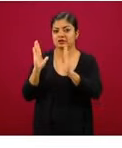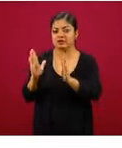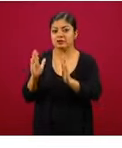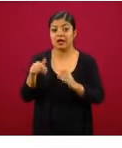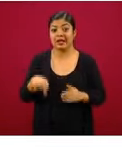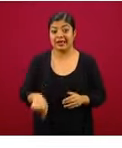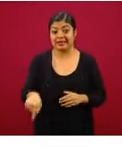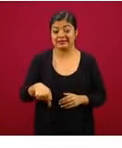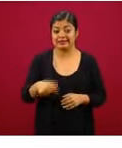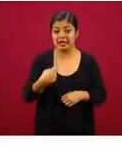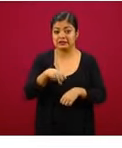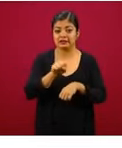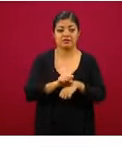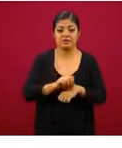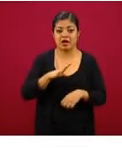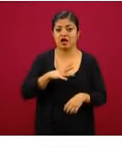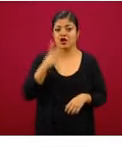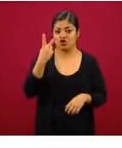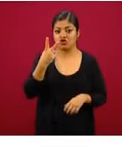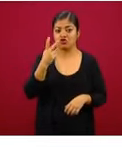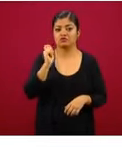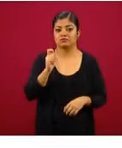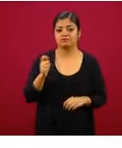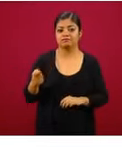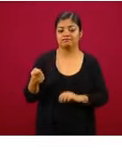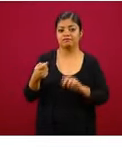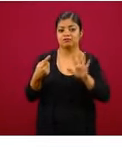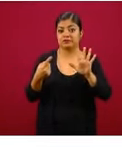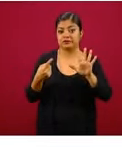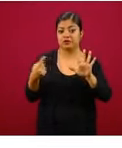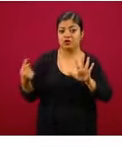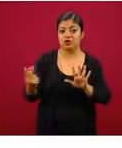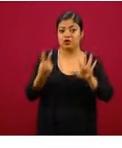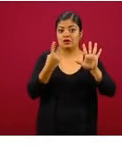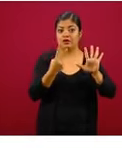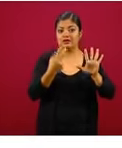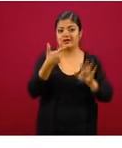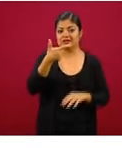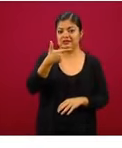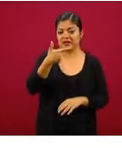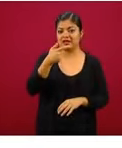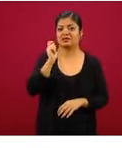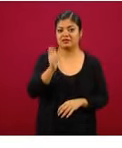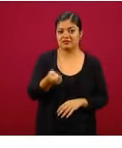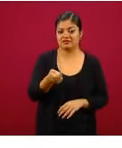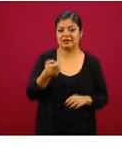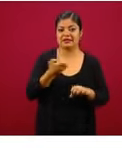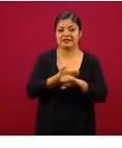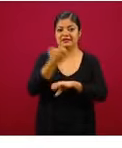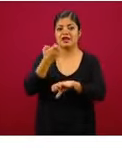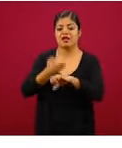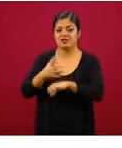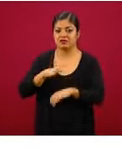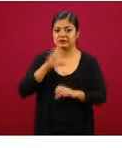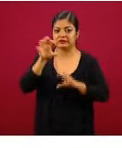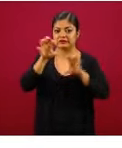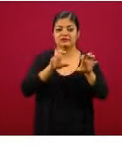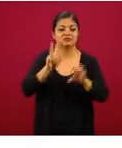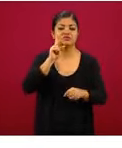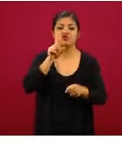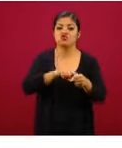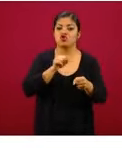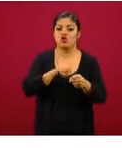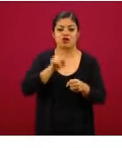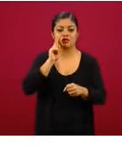Ya esta semana abrimos con 2 más, 7 estados en total que tienen este mayor rango, y vemos lógicamente los colores siempre